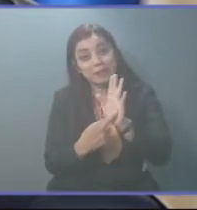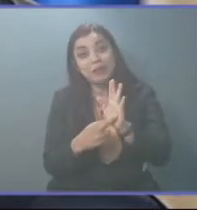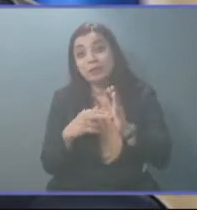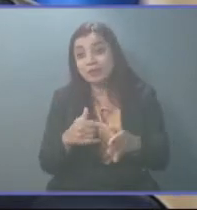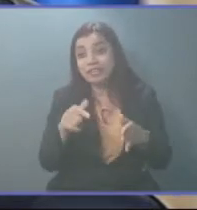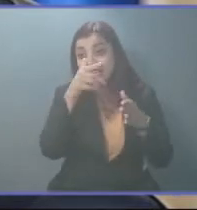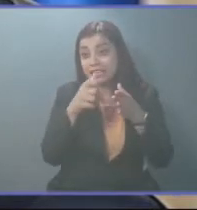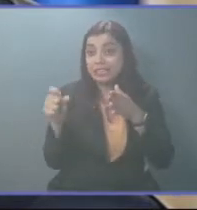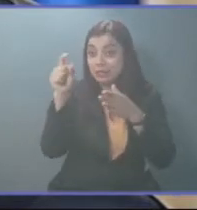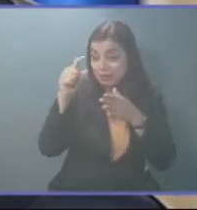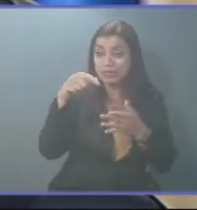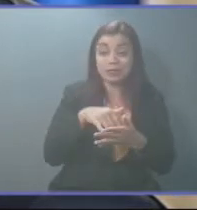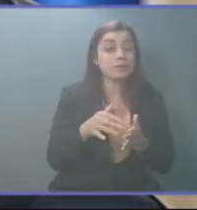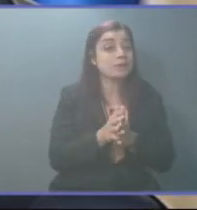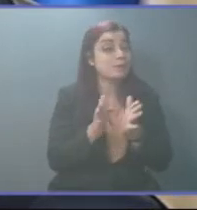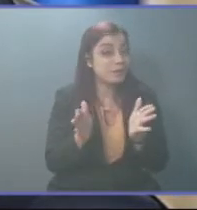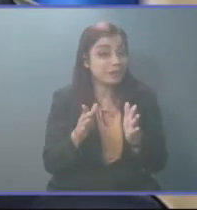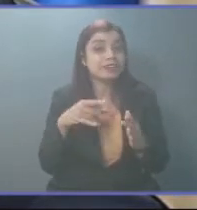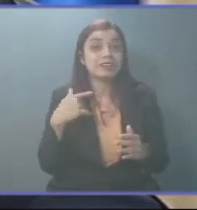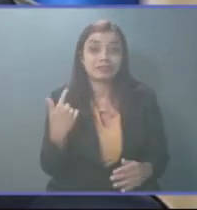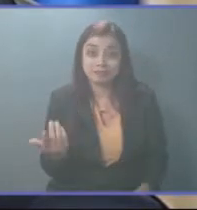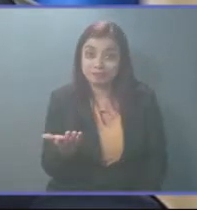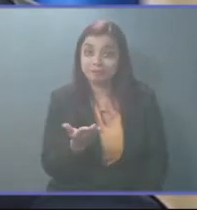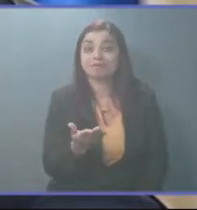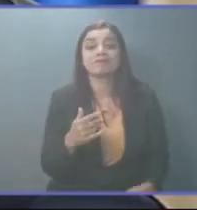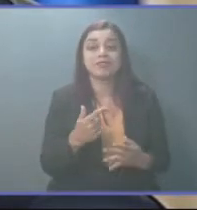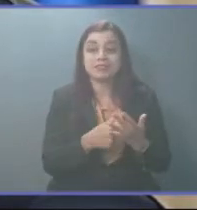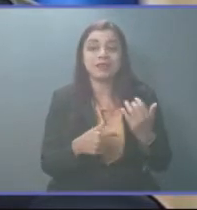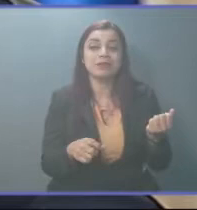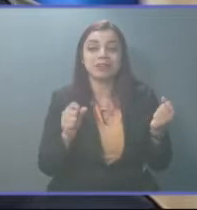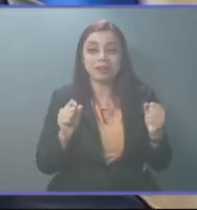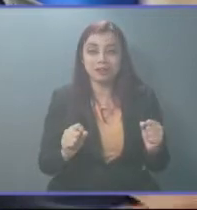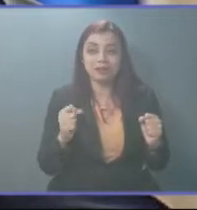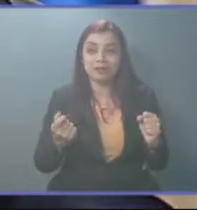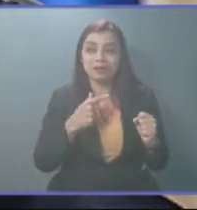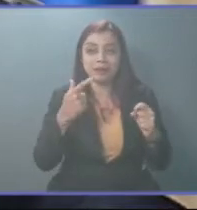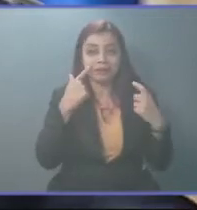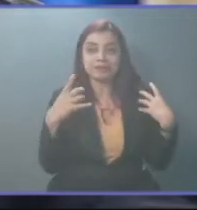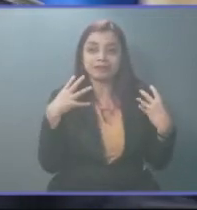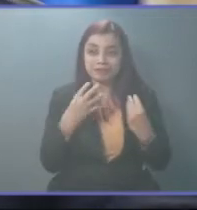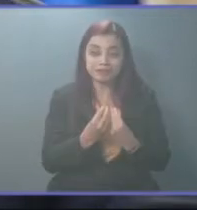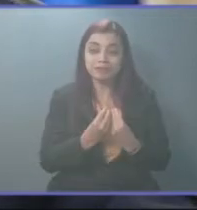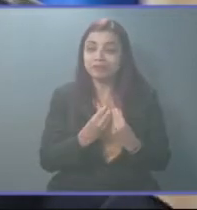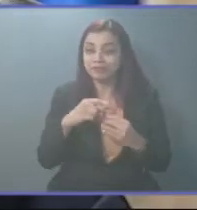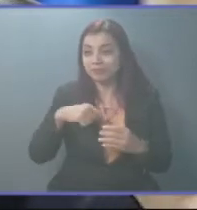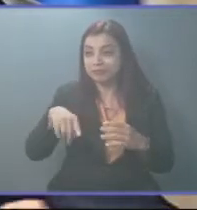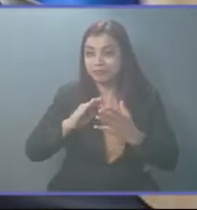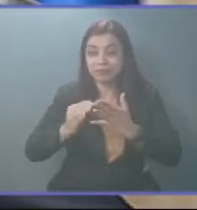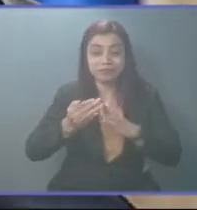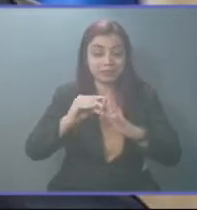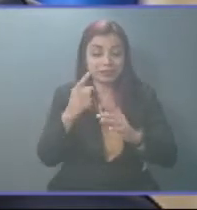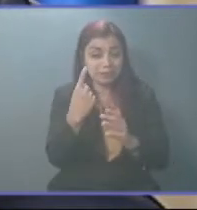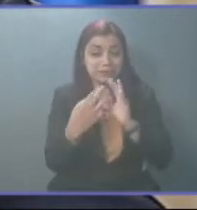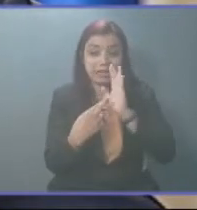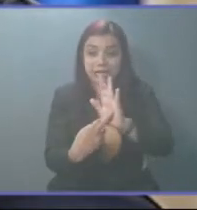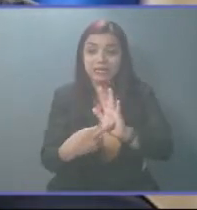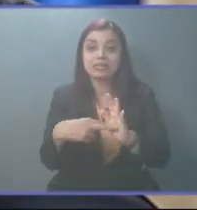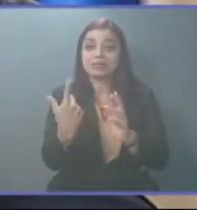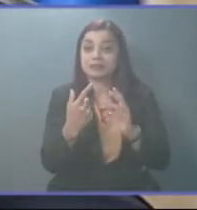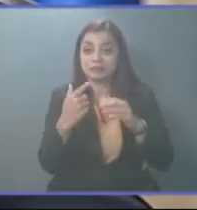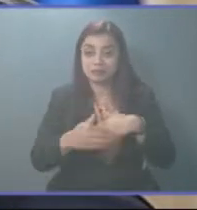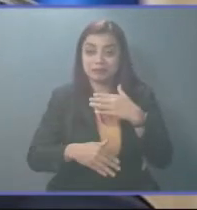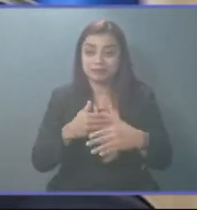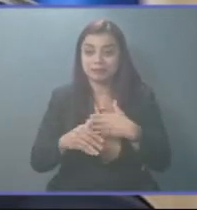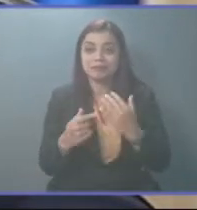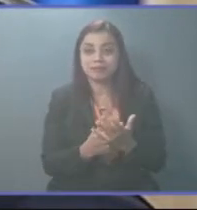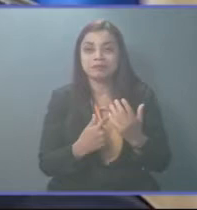instituciones públicas reguladas en el presente ley, junto a la representación de la sociedad civil, liderarán los procesos de transición del